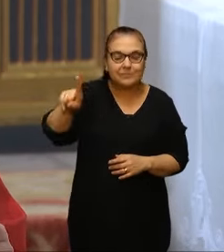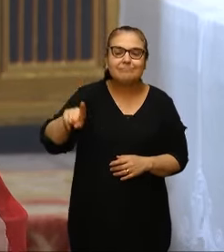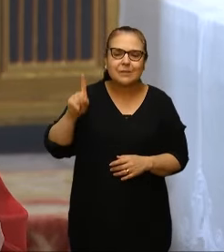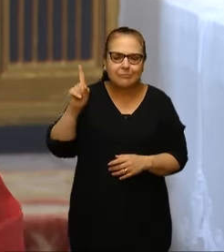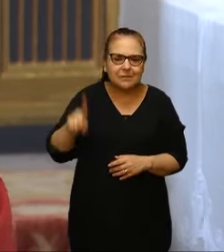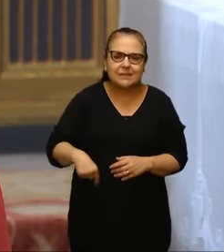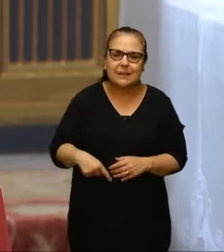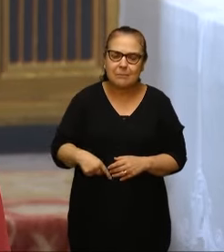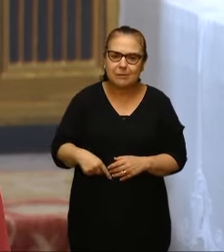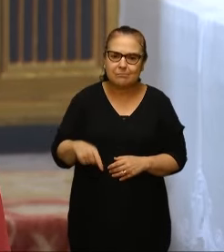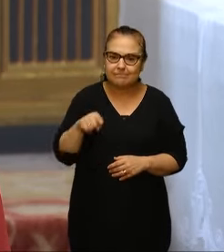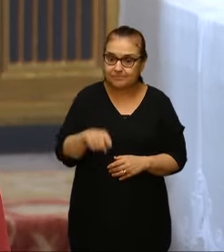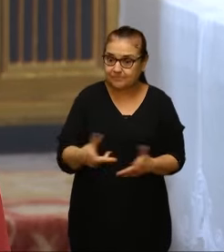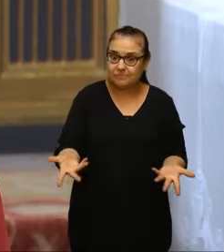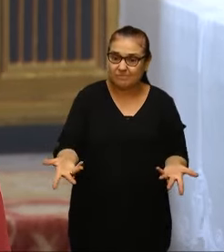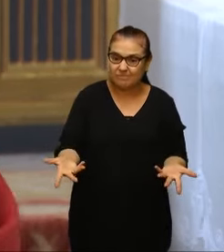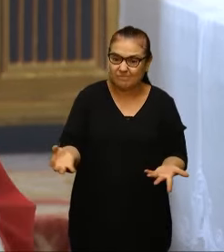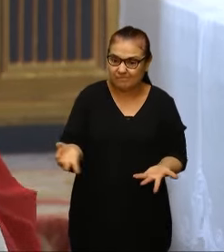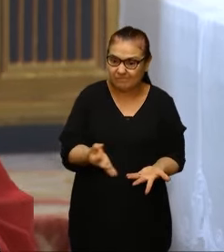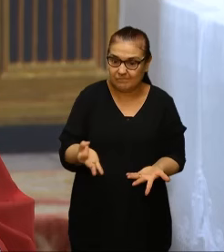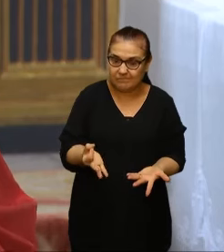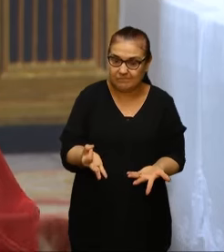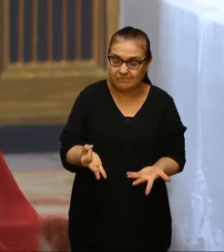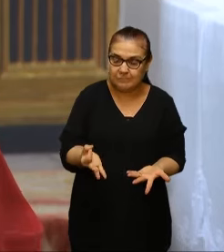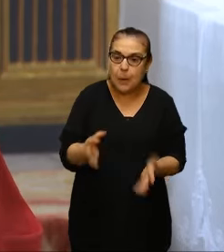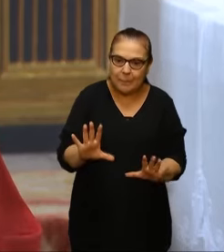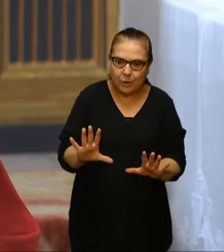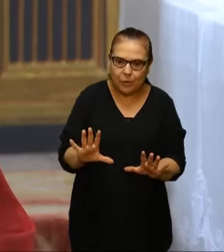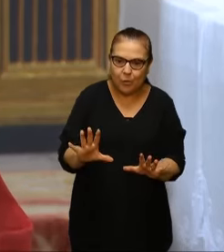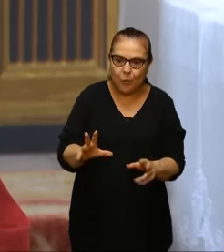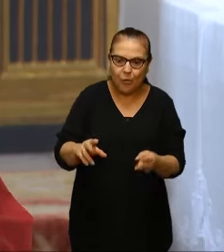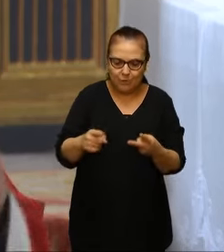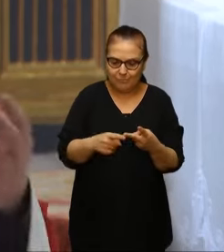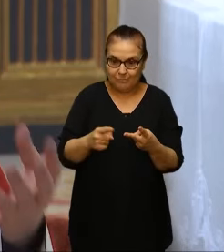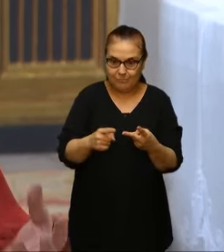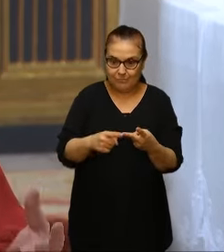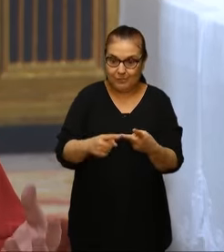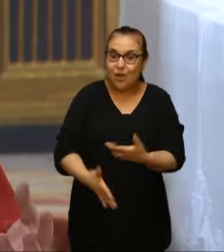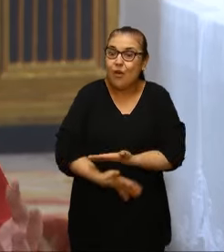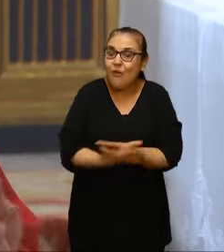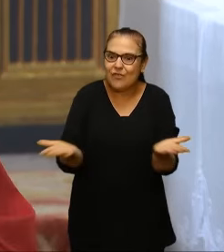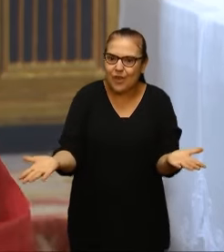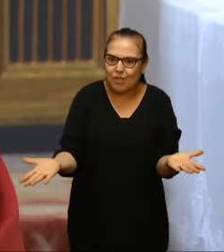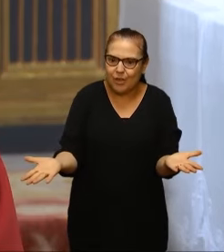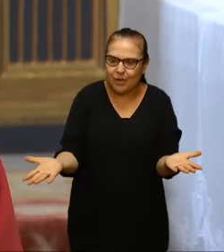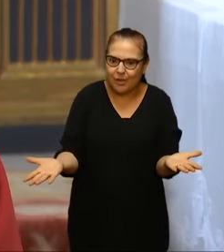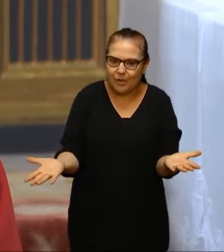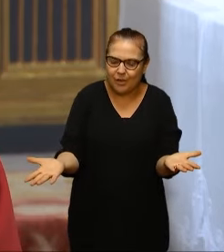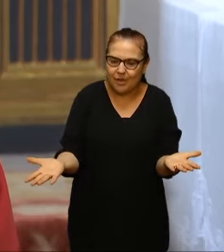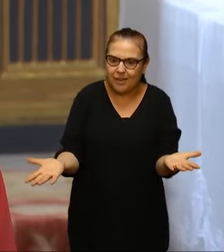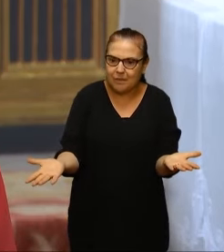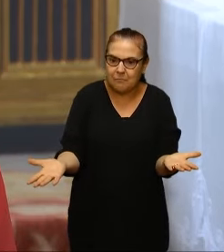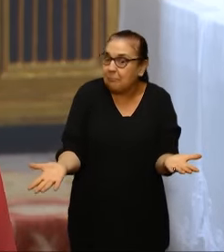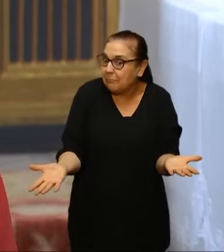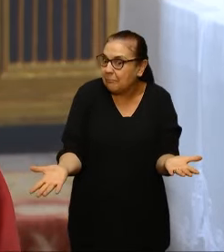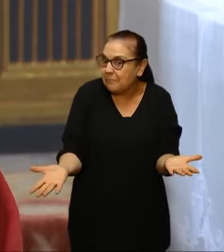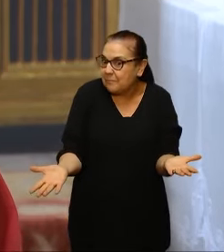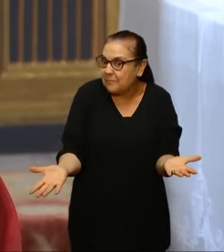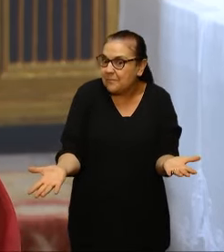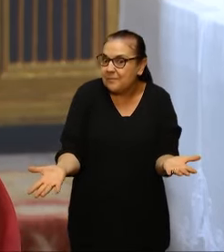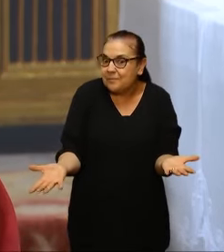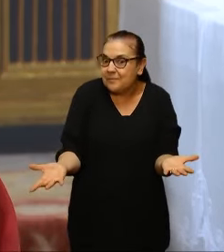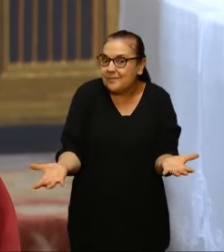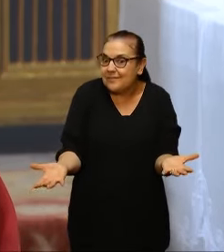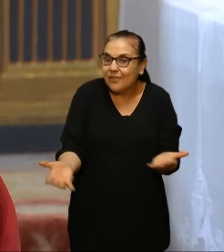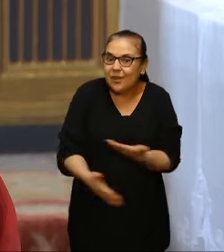no depende de eso. Y en segundo lugar, la confianza. Generosidad y una confianza de estar